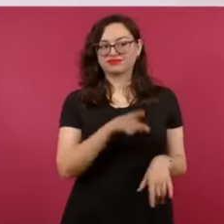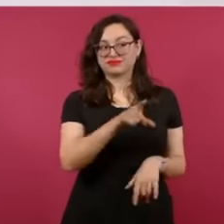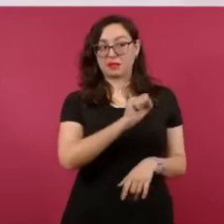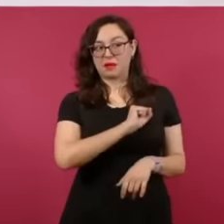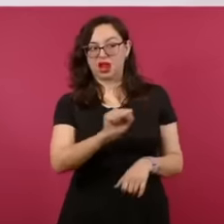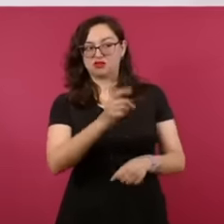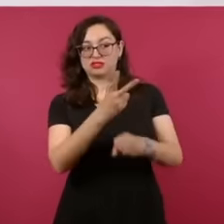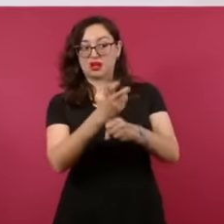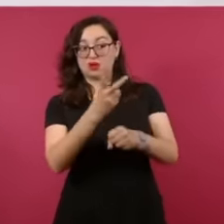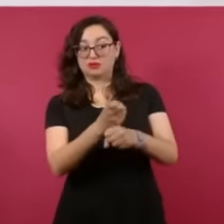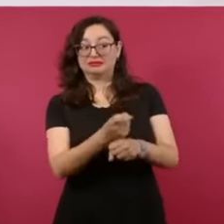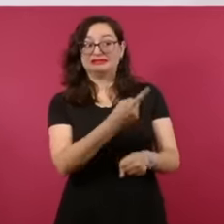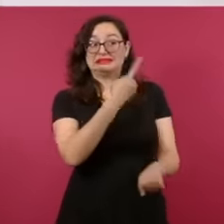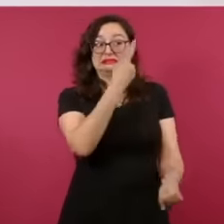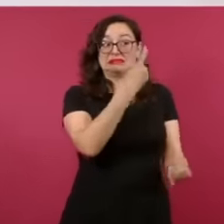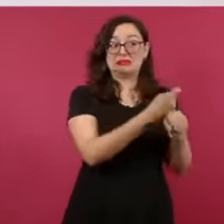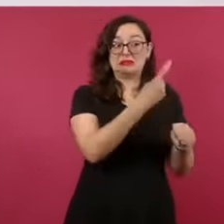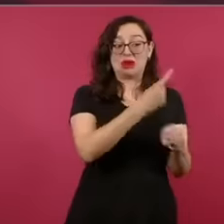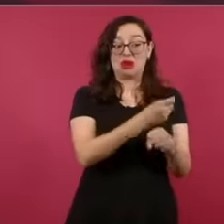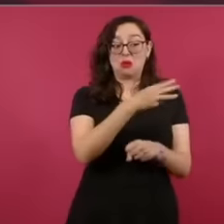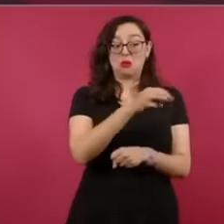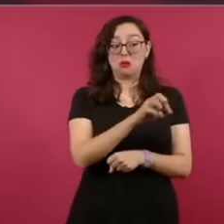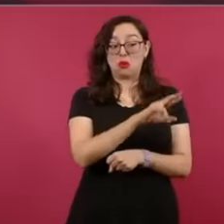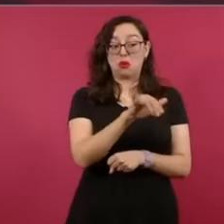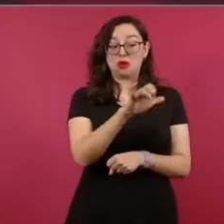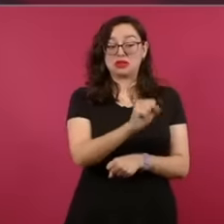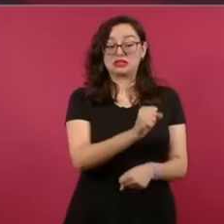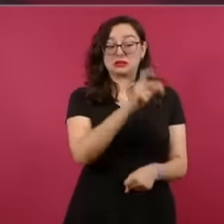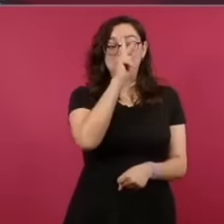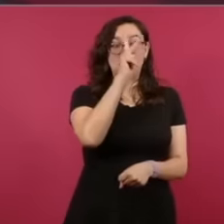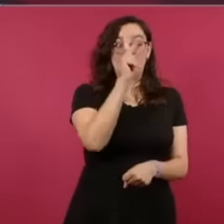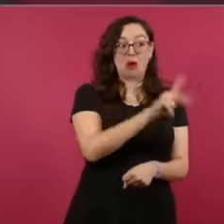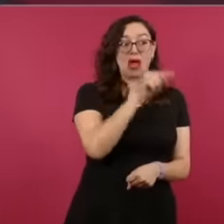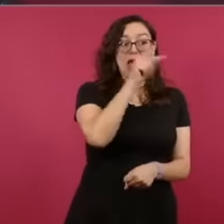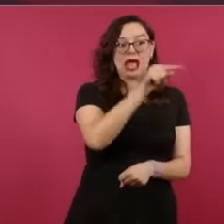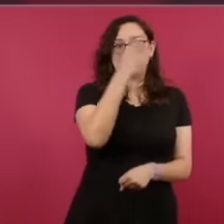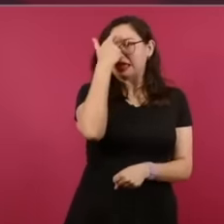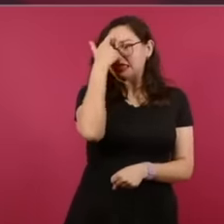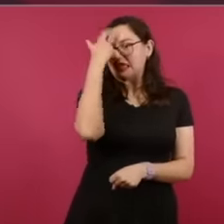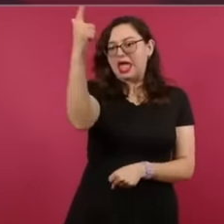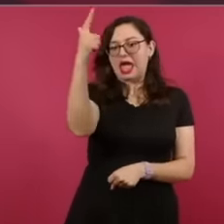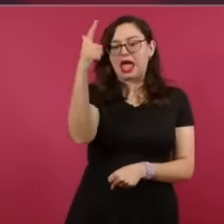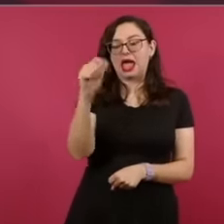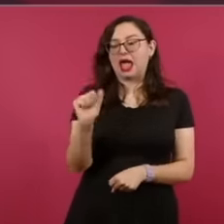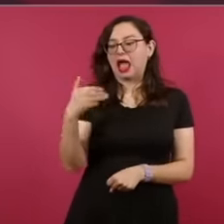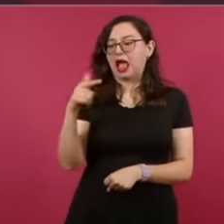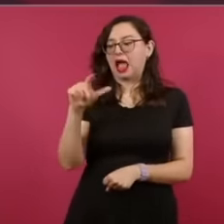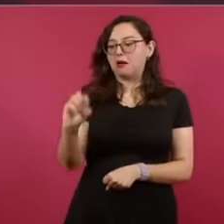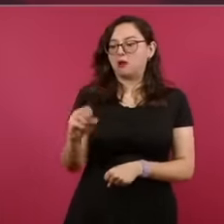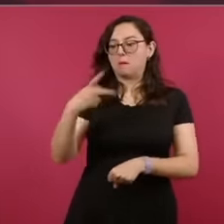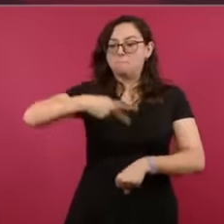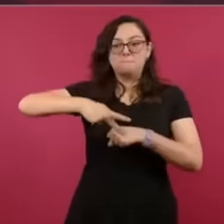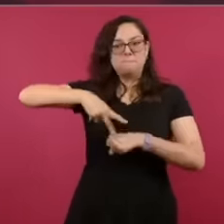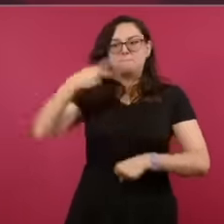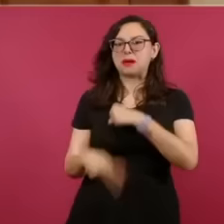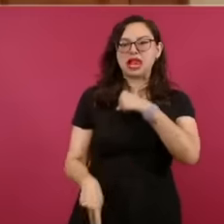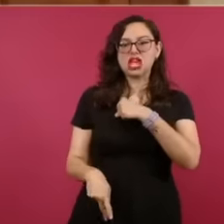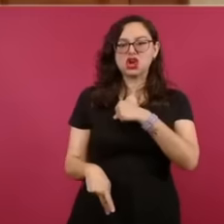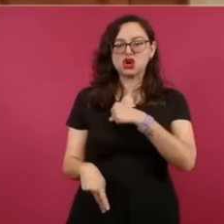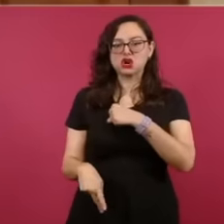el Morris, ese fue el que acuñó la frase López Obrador, un peligro para México. ¿Y por qué pegó esa frase?